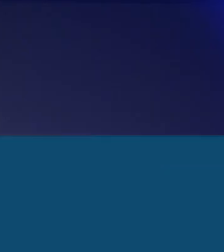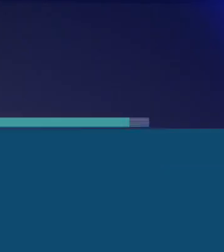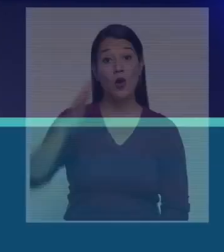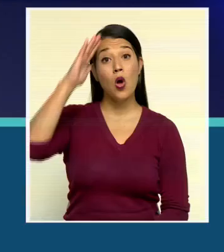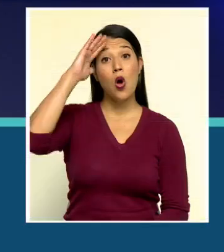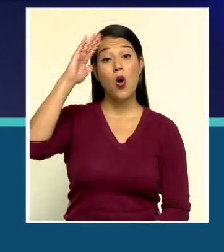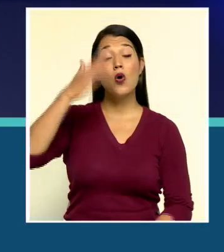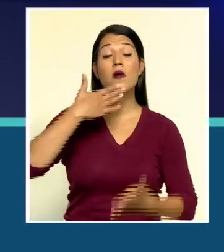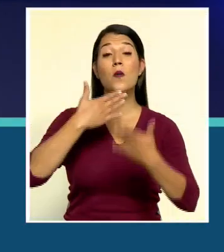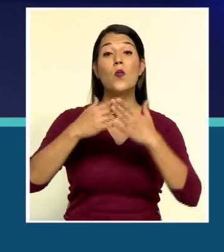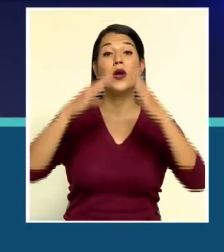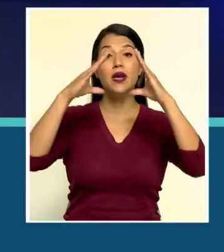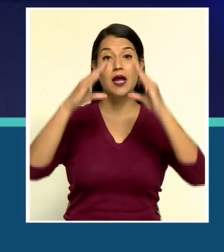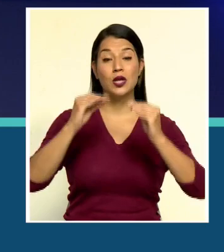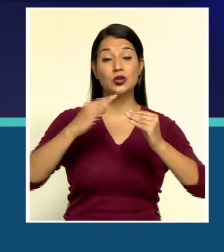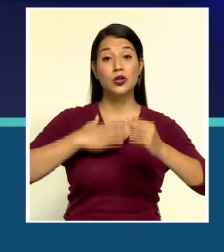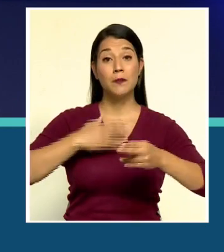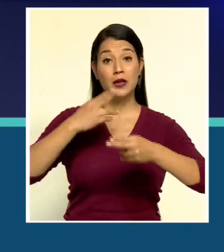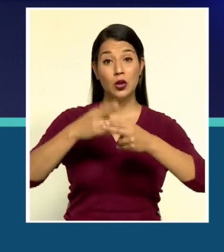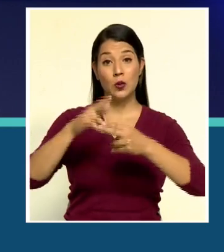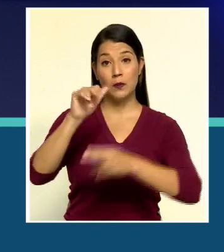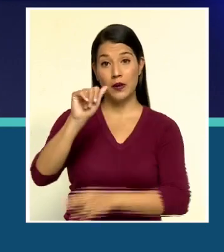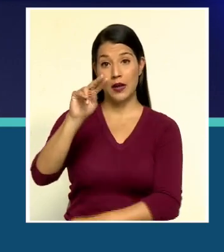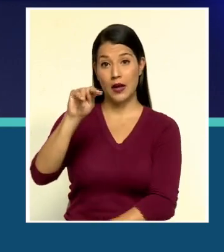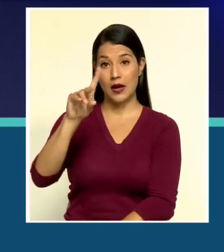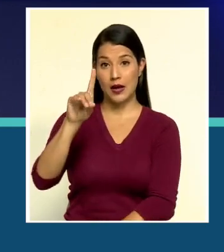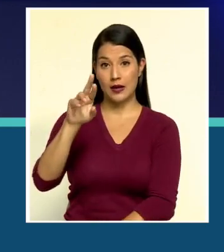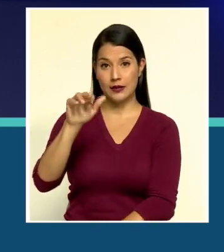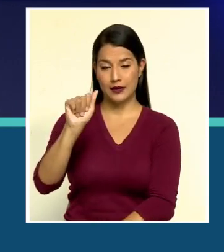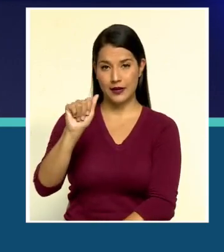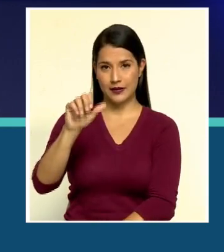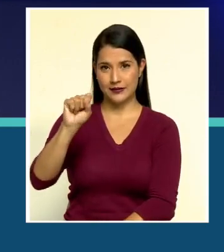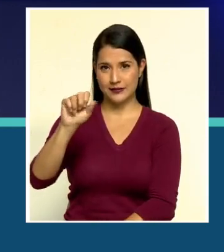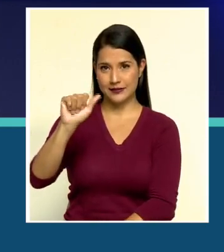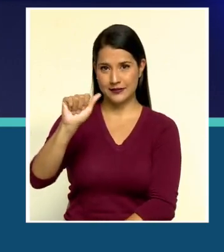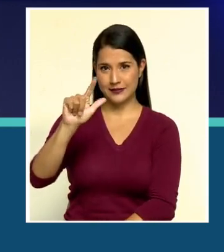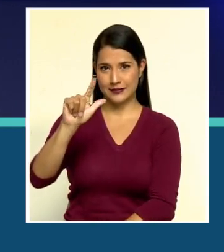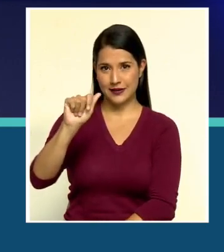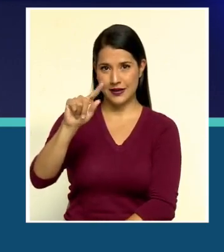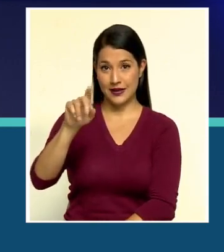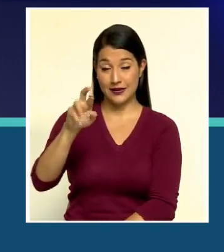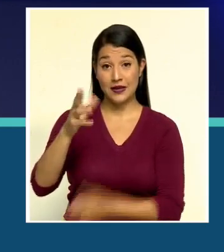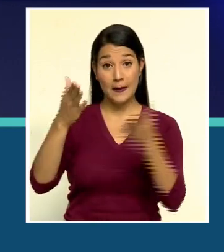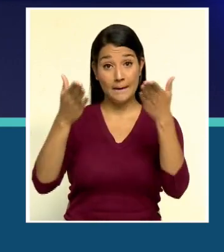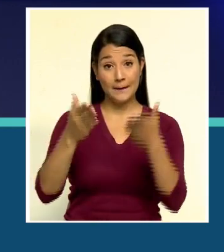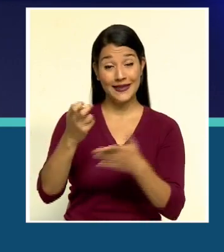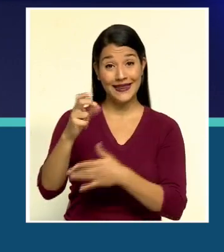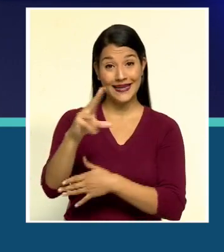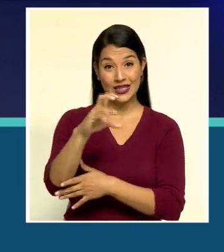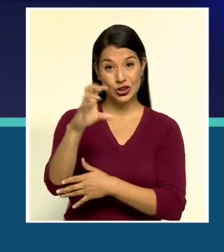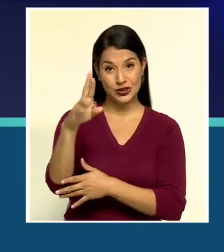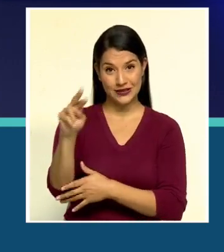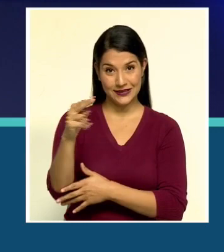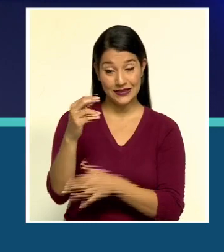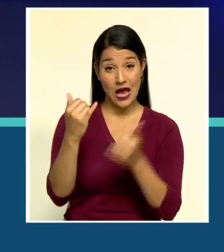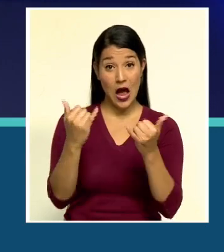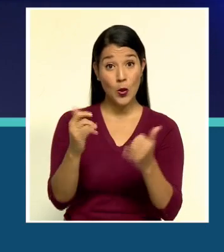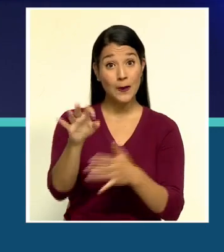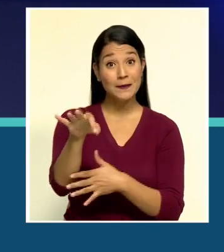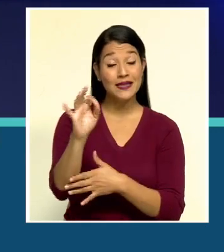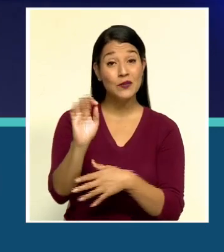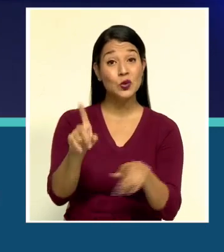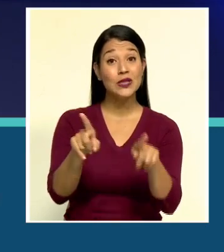Hola, ¿qué tal? Muy buenas noches. Les saluda Andrea Salazar. Le damos la bienvenida a esta edición estelar de 13 Costa Rica Noticias. Le invitamos también para que